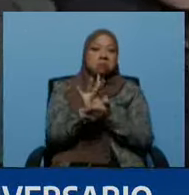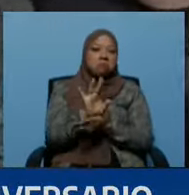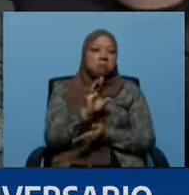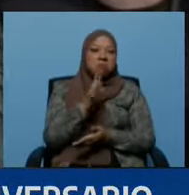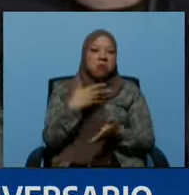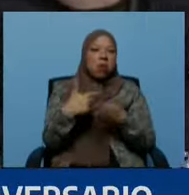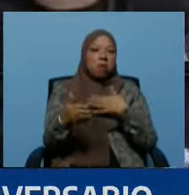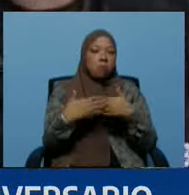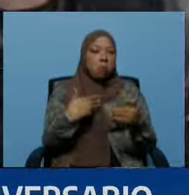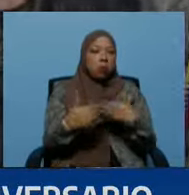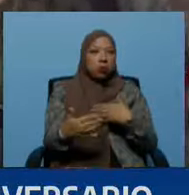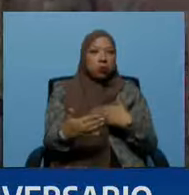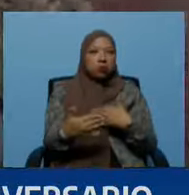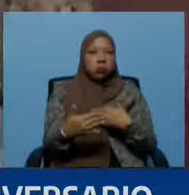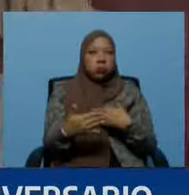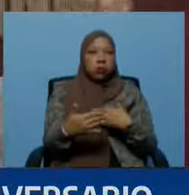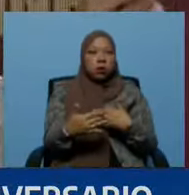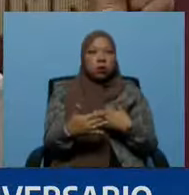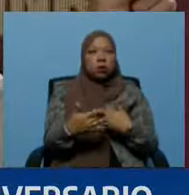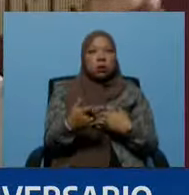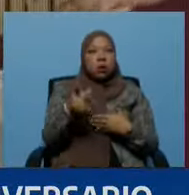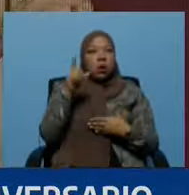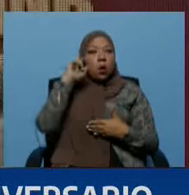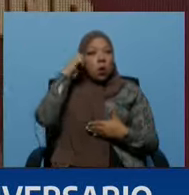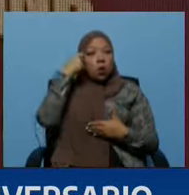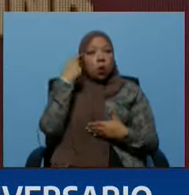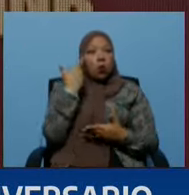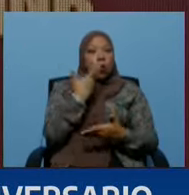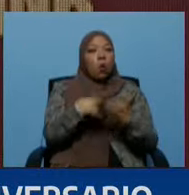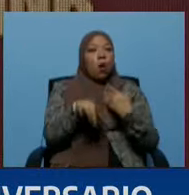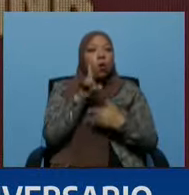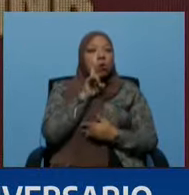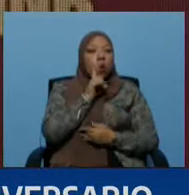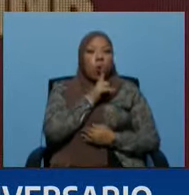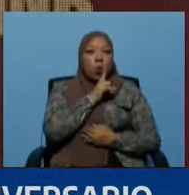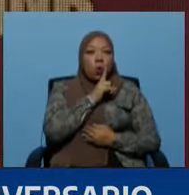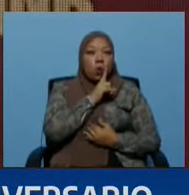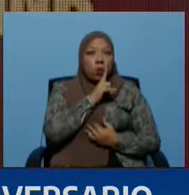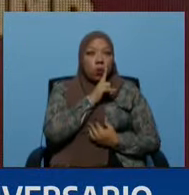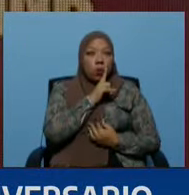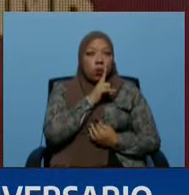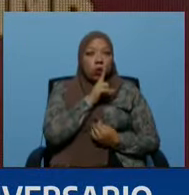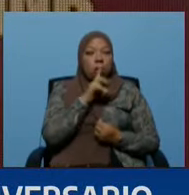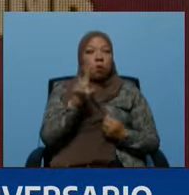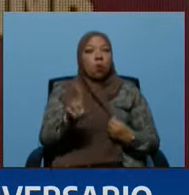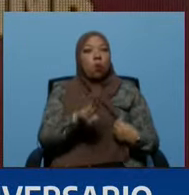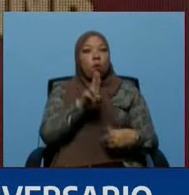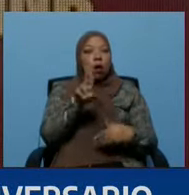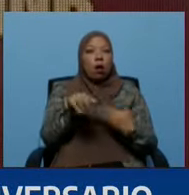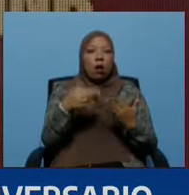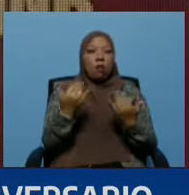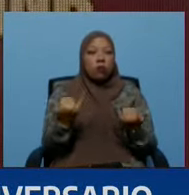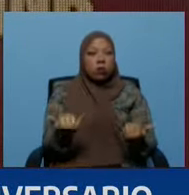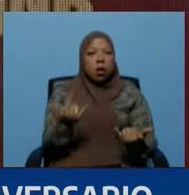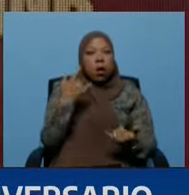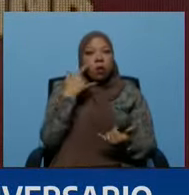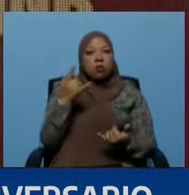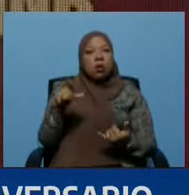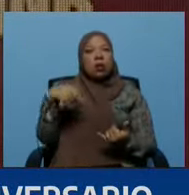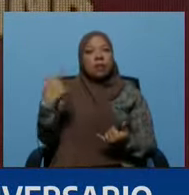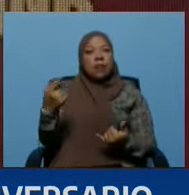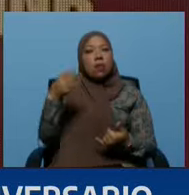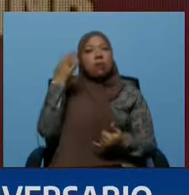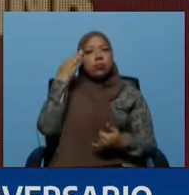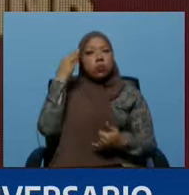desecharon con aquella teoría vieja horrible, del nombre horrible que le ponían, de utilizarlos. Después se